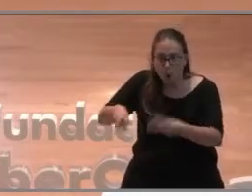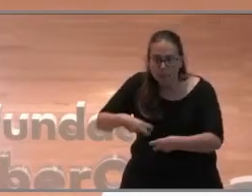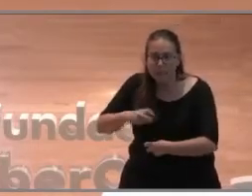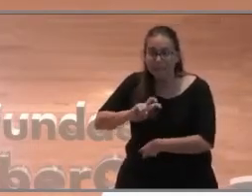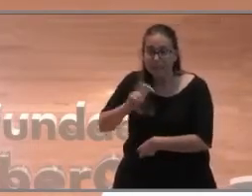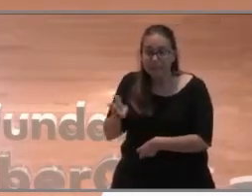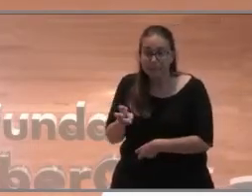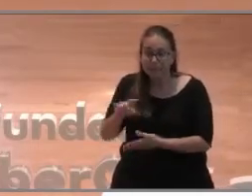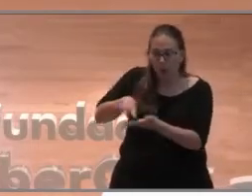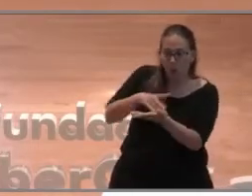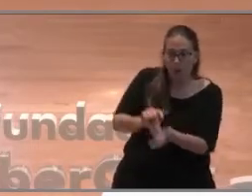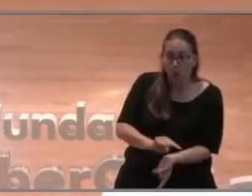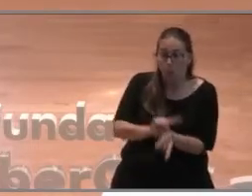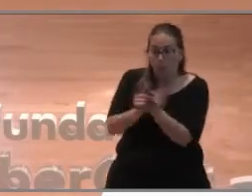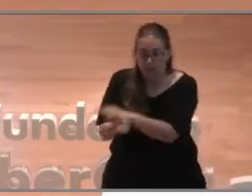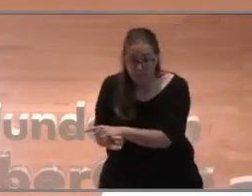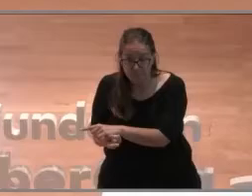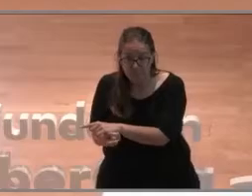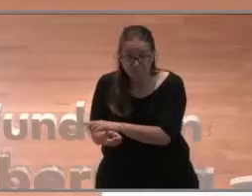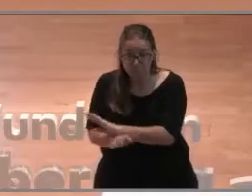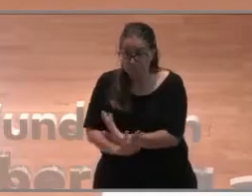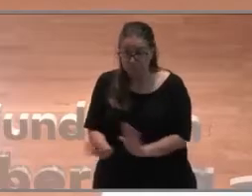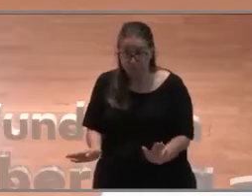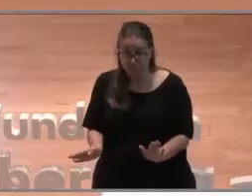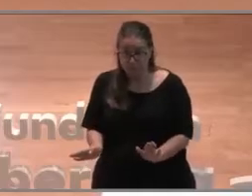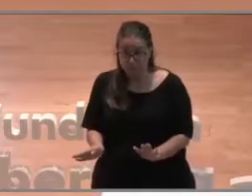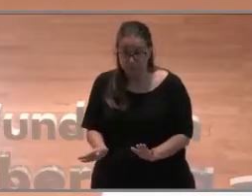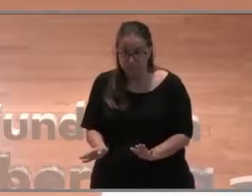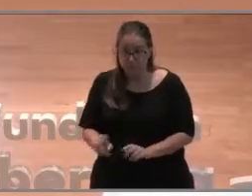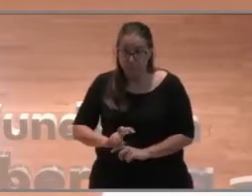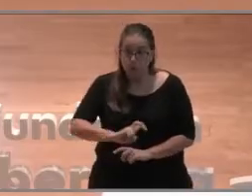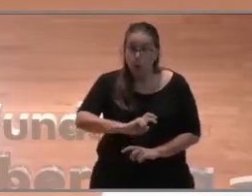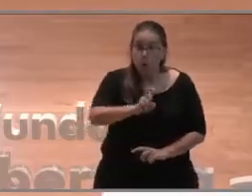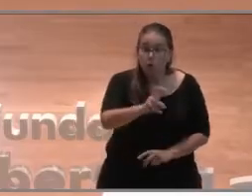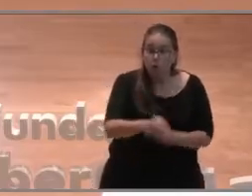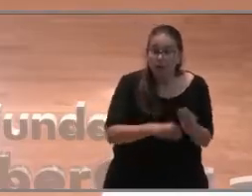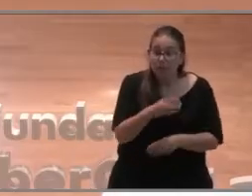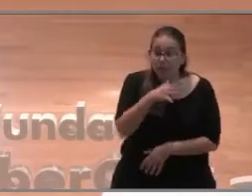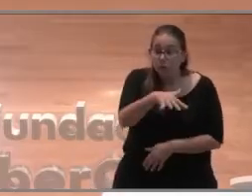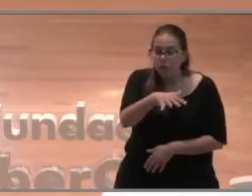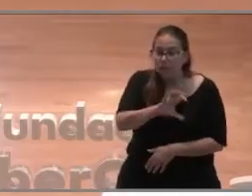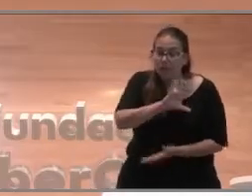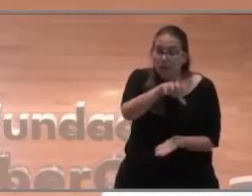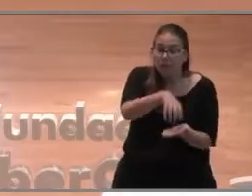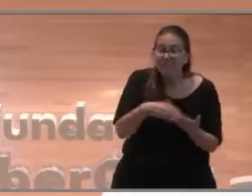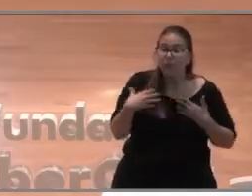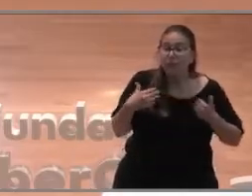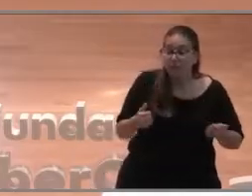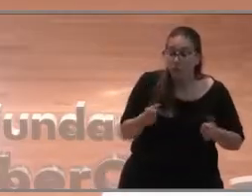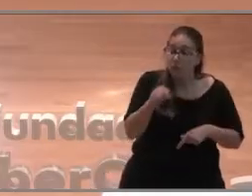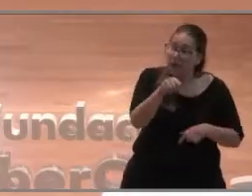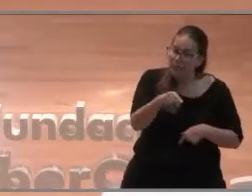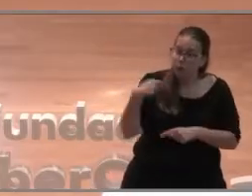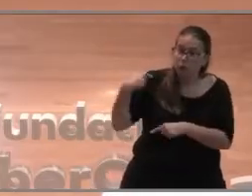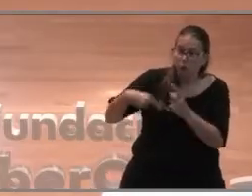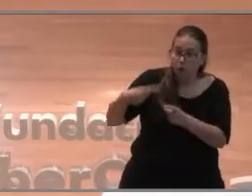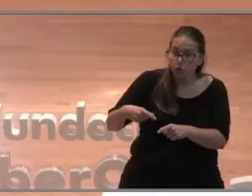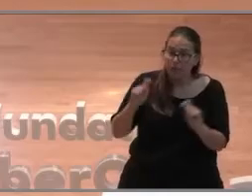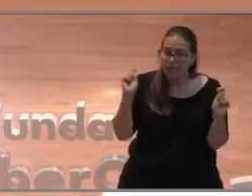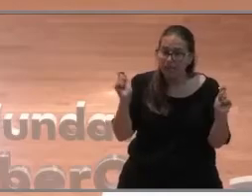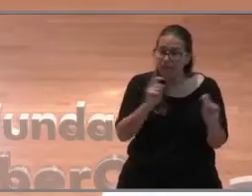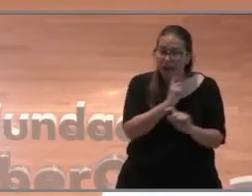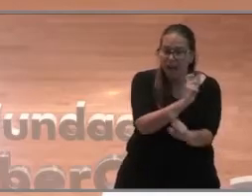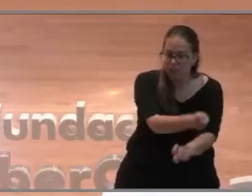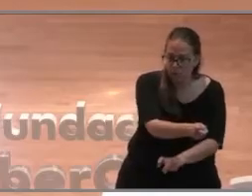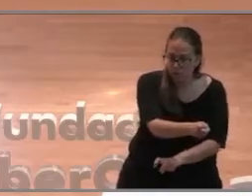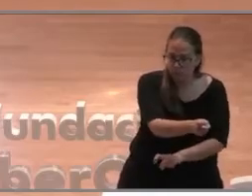verano, pero otros lo toman en los centros de salud, a los que les llega la alerta cada día. En los centros de salud, dirección